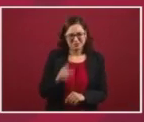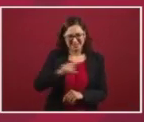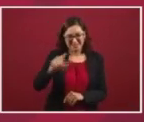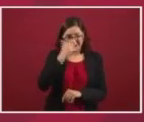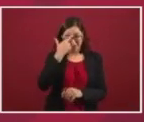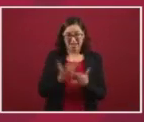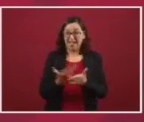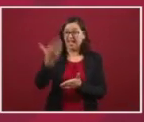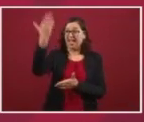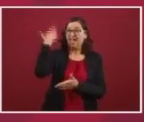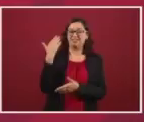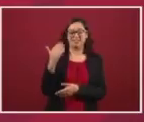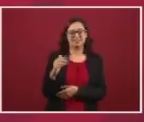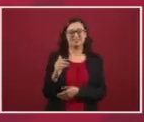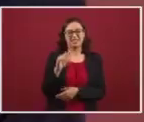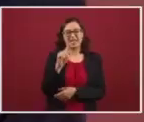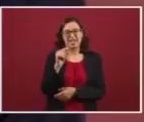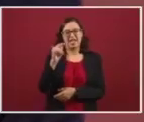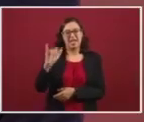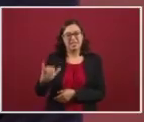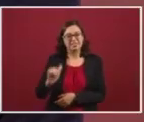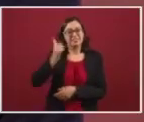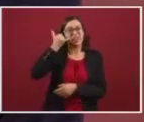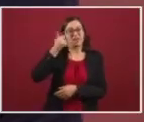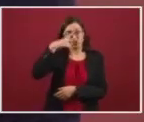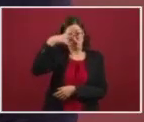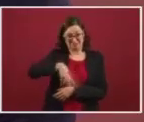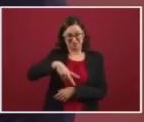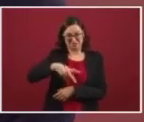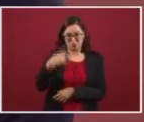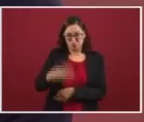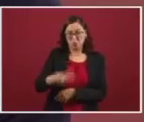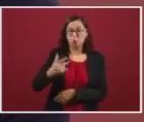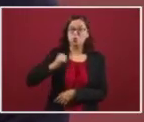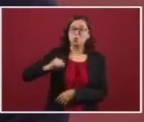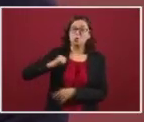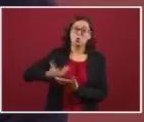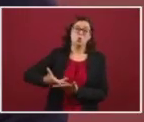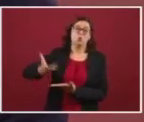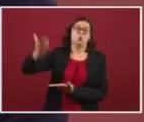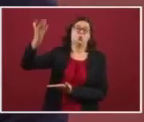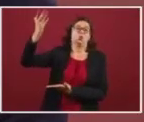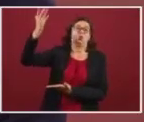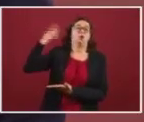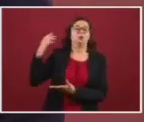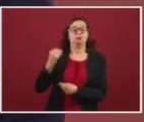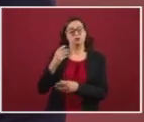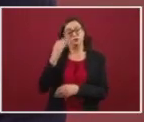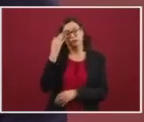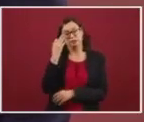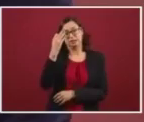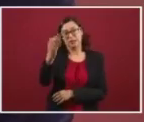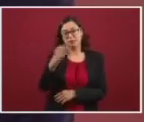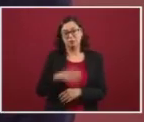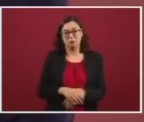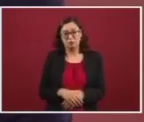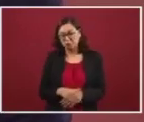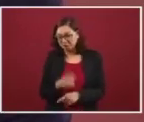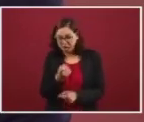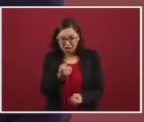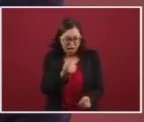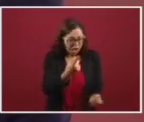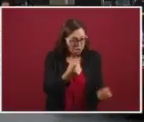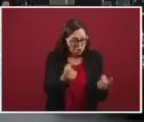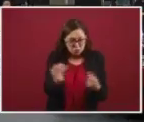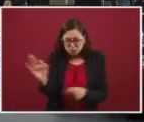Esto sirve para los jóvenes, pues, porque eso ya pasó hace mucho tiempo. Hay aquí, a lo